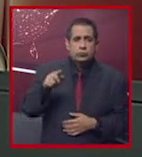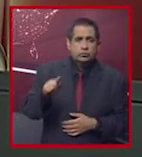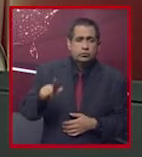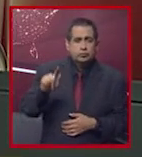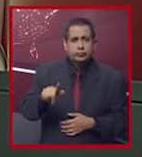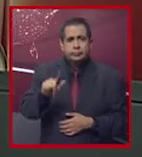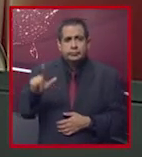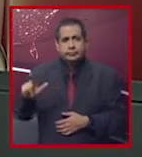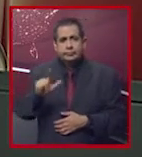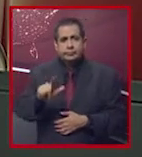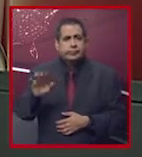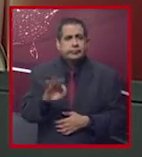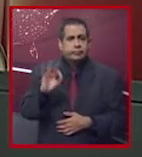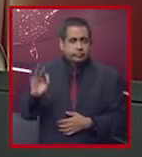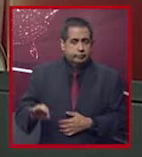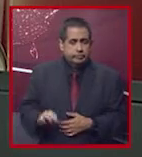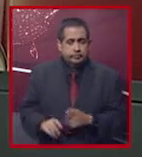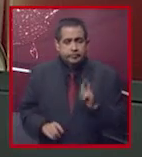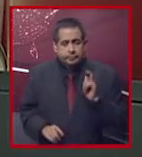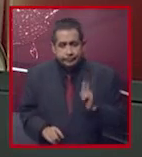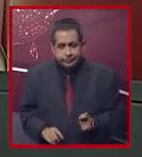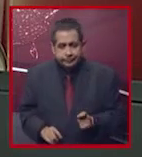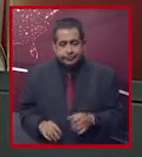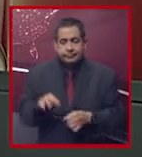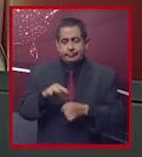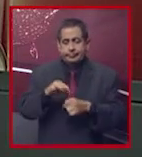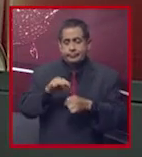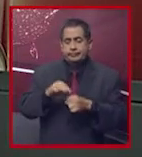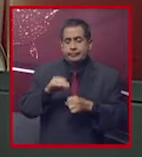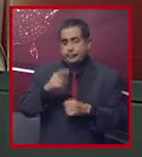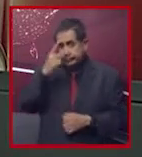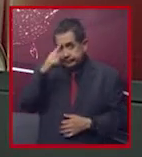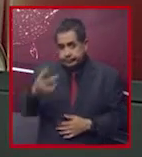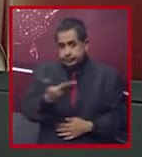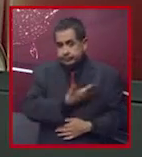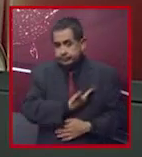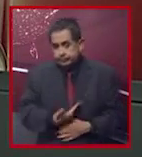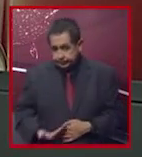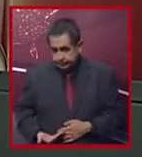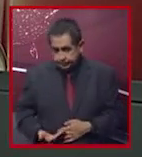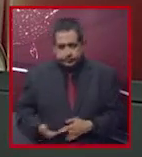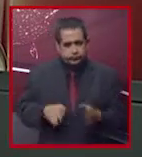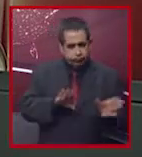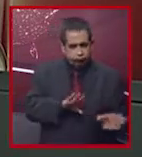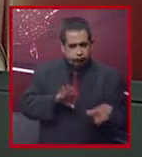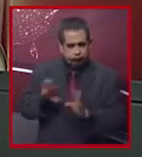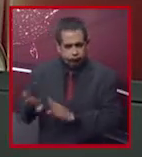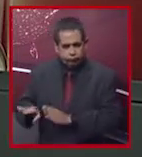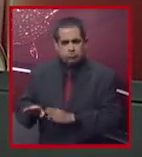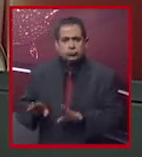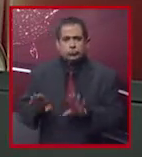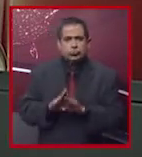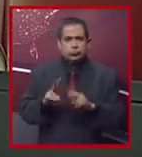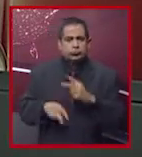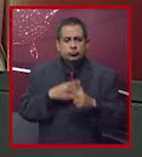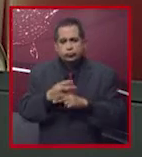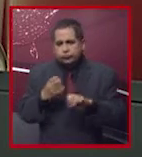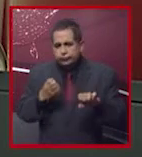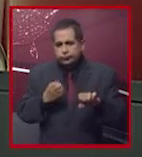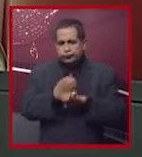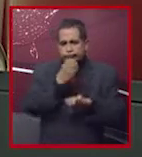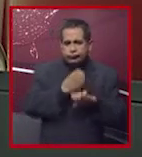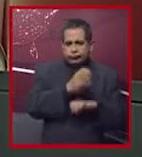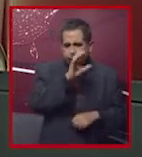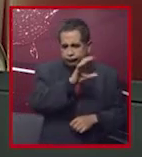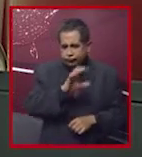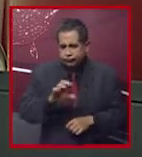2.77%. Esto en elección presidencial. Vamos a asomarnos ahora con el cómputo finalizado de entidades federativas